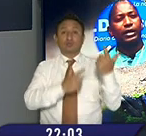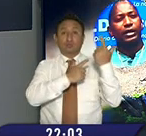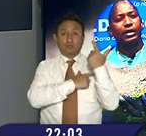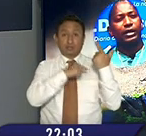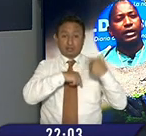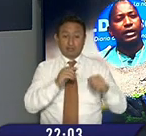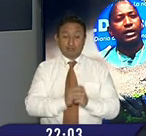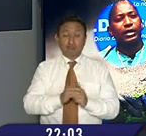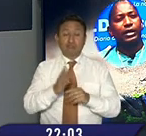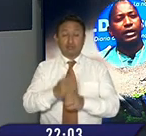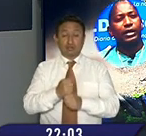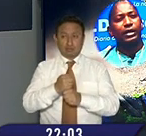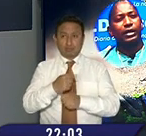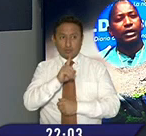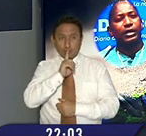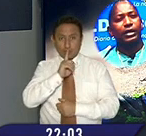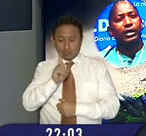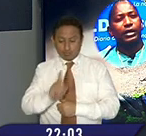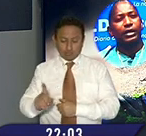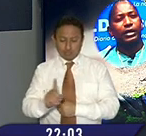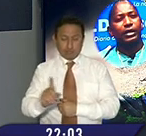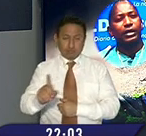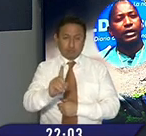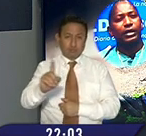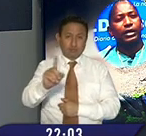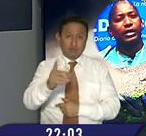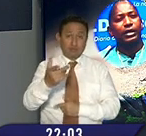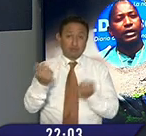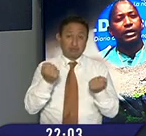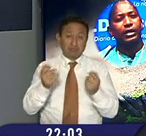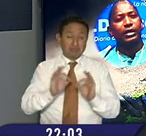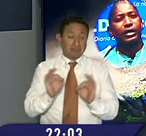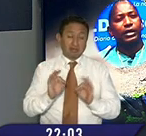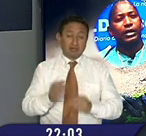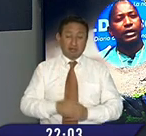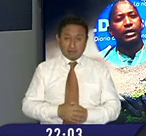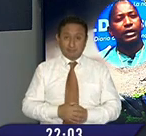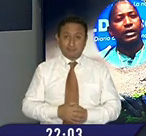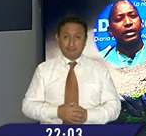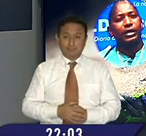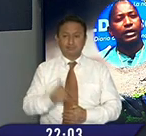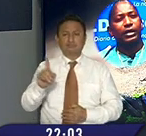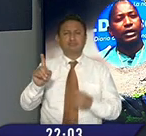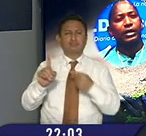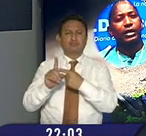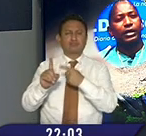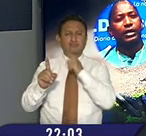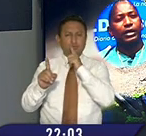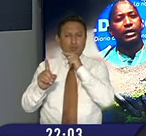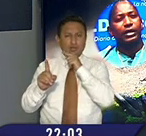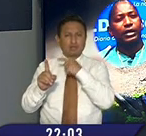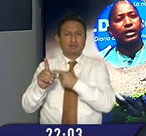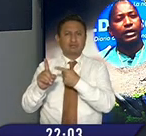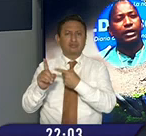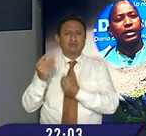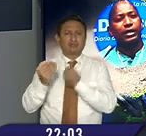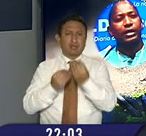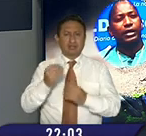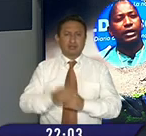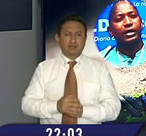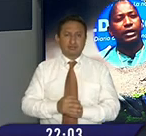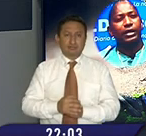pasando filtros de seguridad, presuntamente sin control alguno. ¿Quién fue Miguel Ángel Nazareno